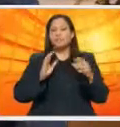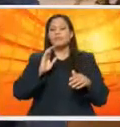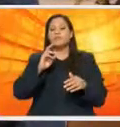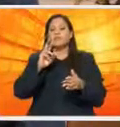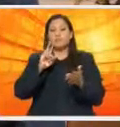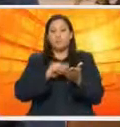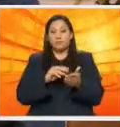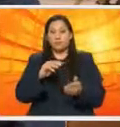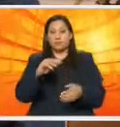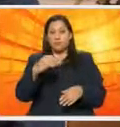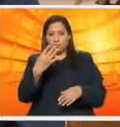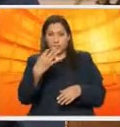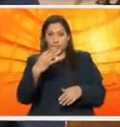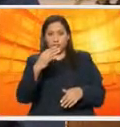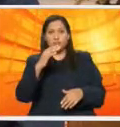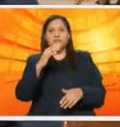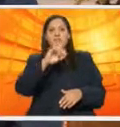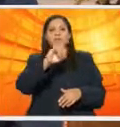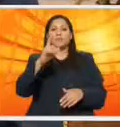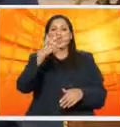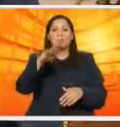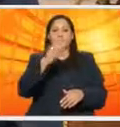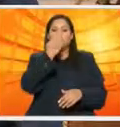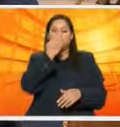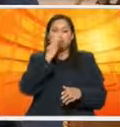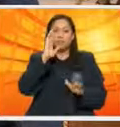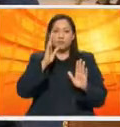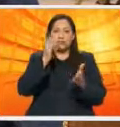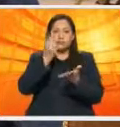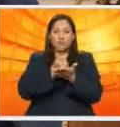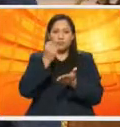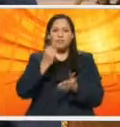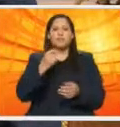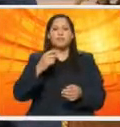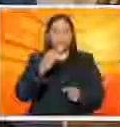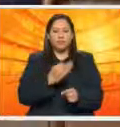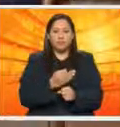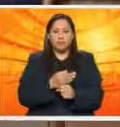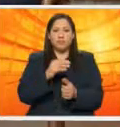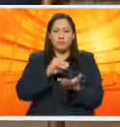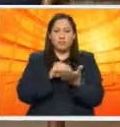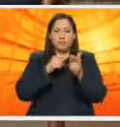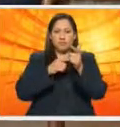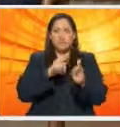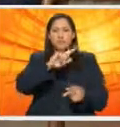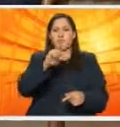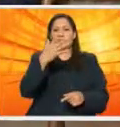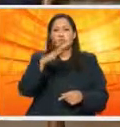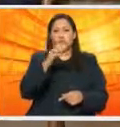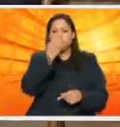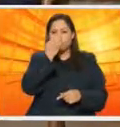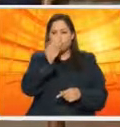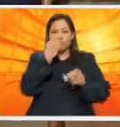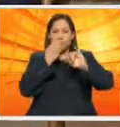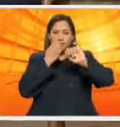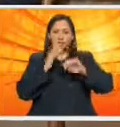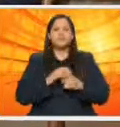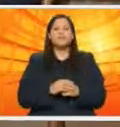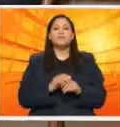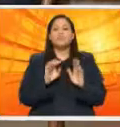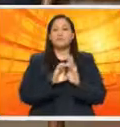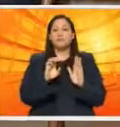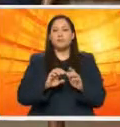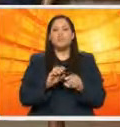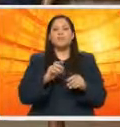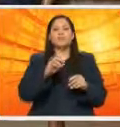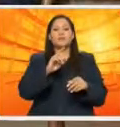en el 2014 con 110 escuelas que son con las cuales contamos hasta el día de hoy. 110 escuelas hasta el momento. Sí, por lo menos hay